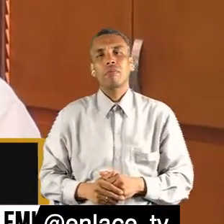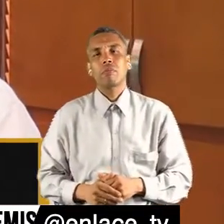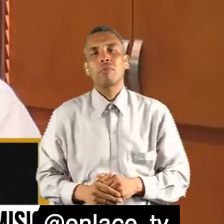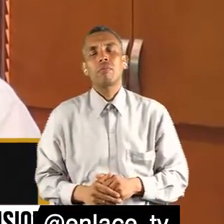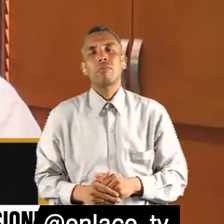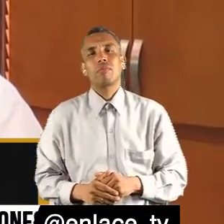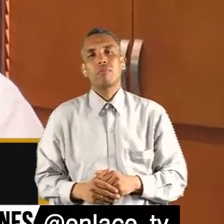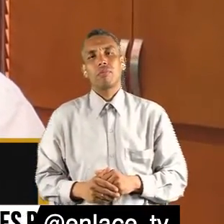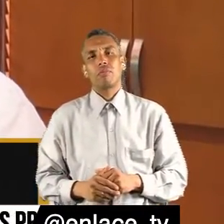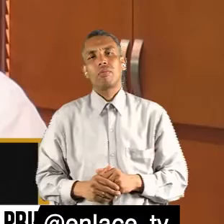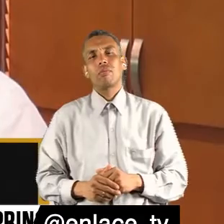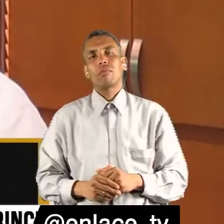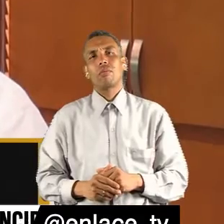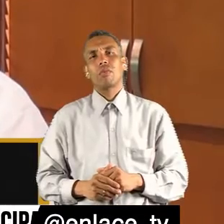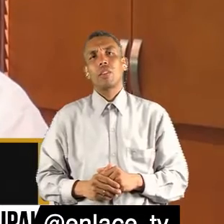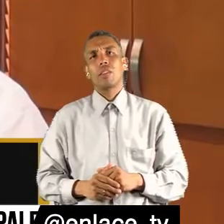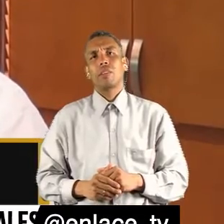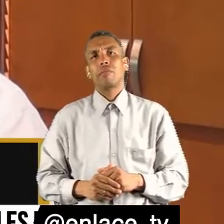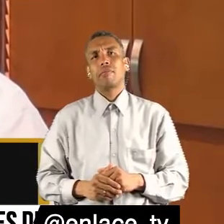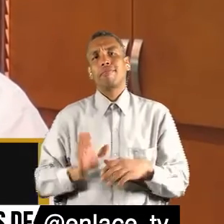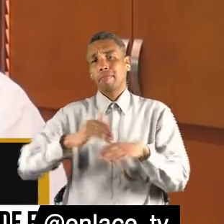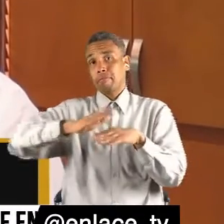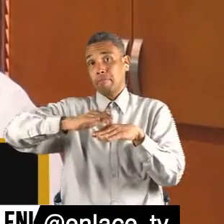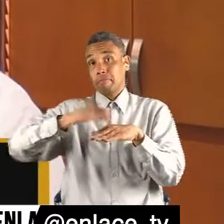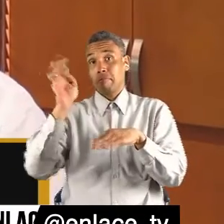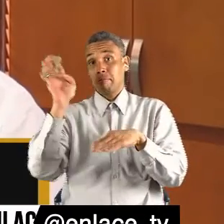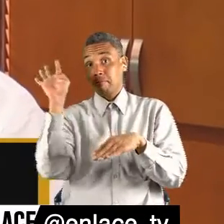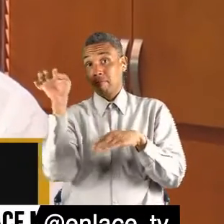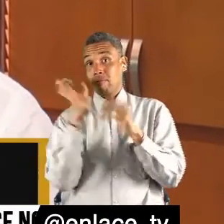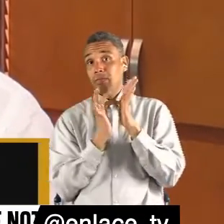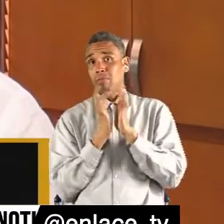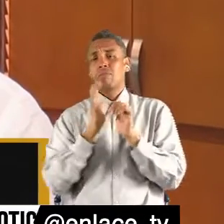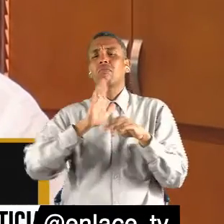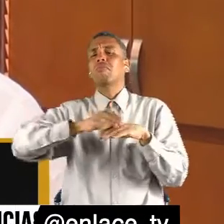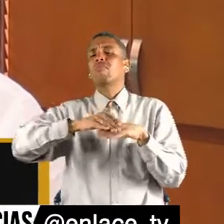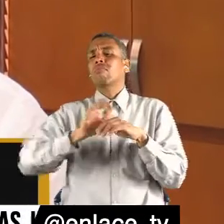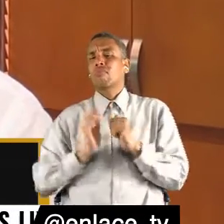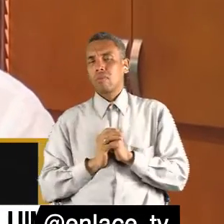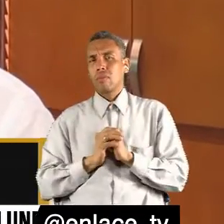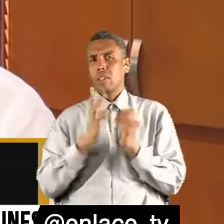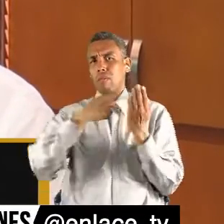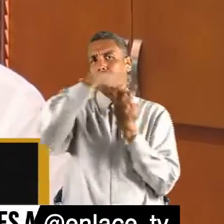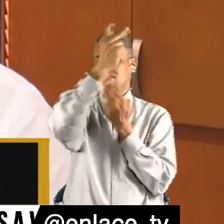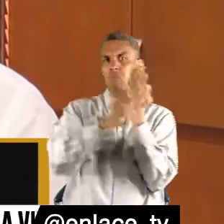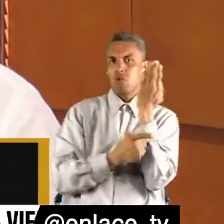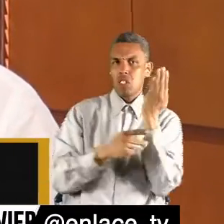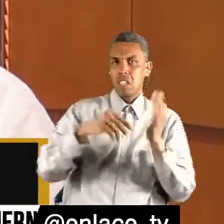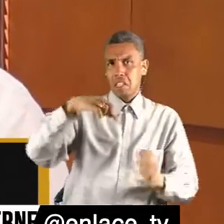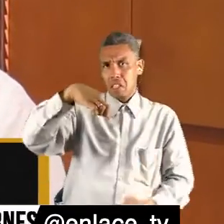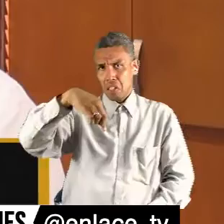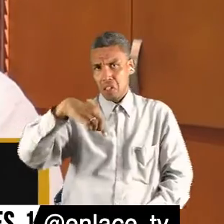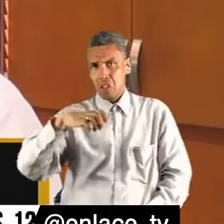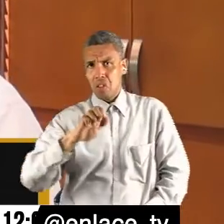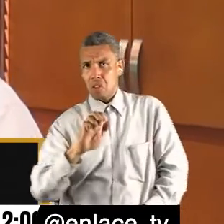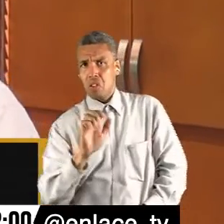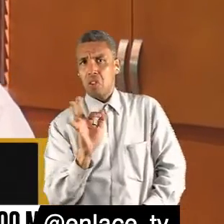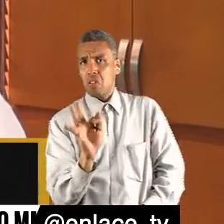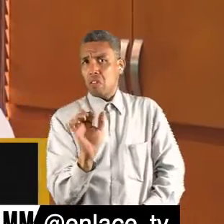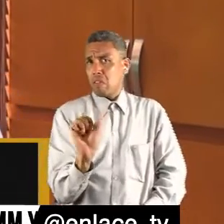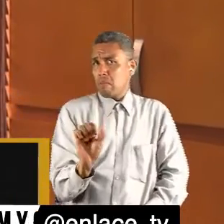El Tiempo, el aviso de publicación de la apertura de esta invitación pública internacional, con lo cual se da vía